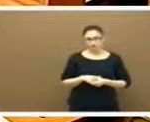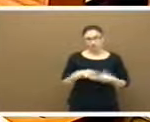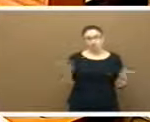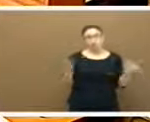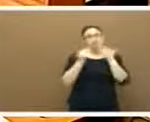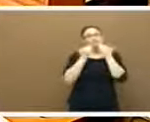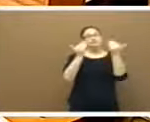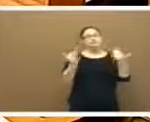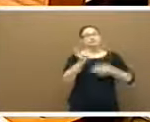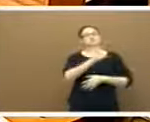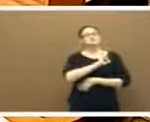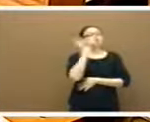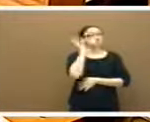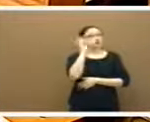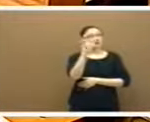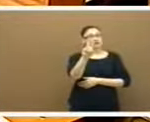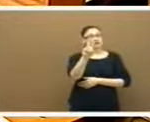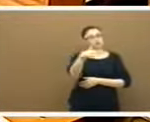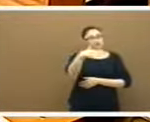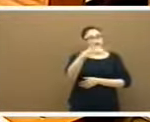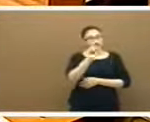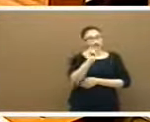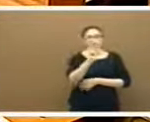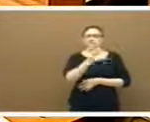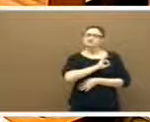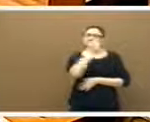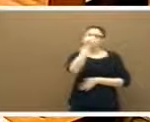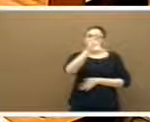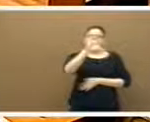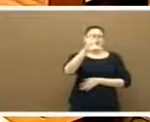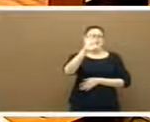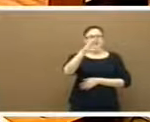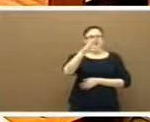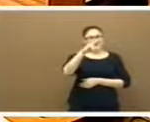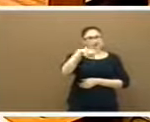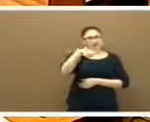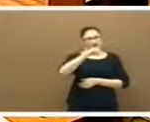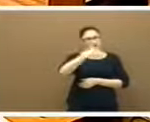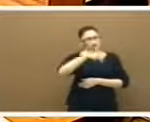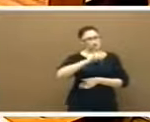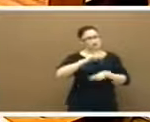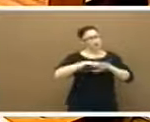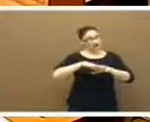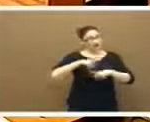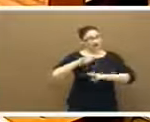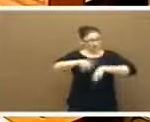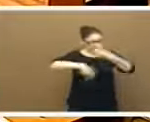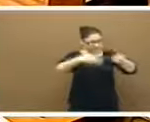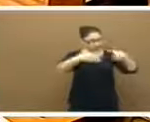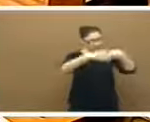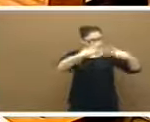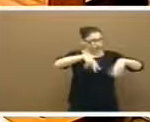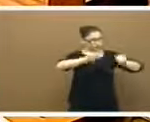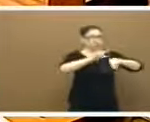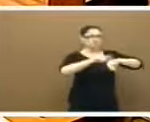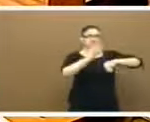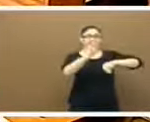Muchas gracias, señora Rubio. Señor Escribano, para finalizar el debate de este conjunto de enmiendas, tiene la palabra por tiempo de